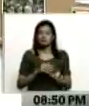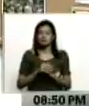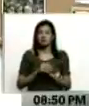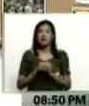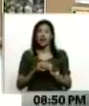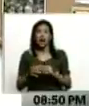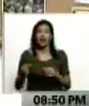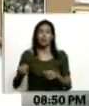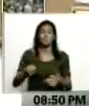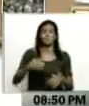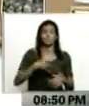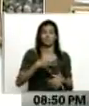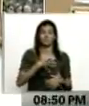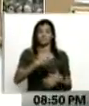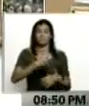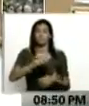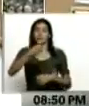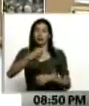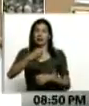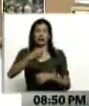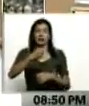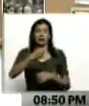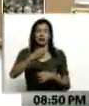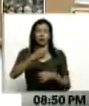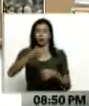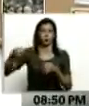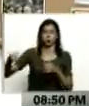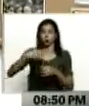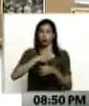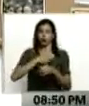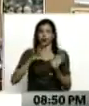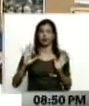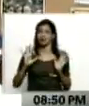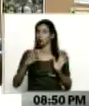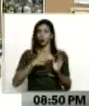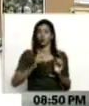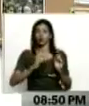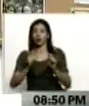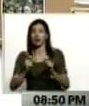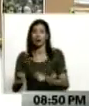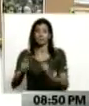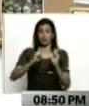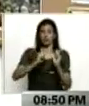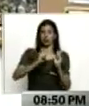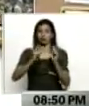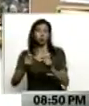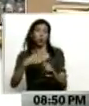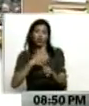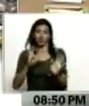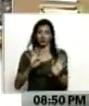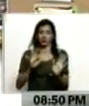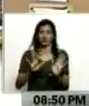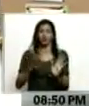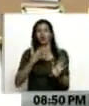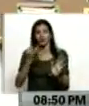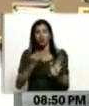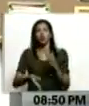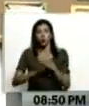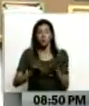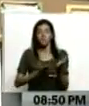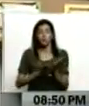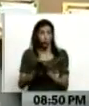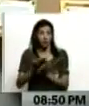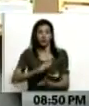no sabe cómo montarlo y no sabe cómo bajarse si se baja imagínate pues pero es